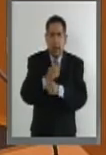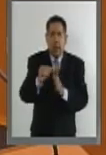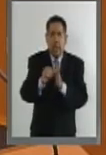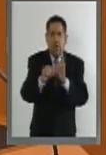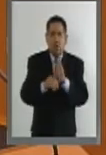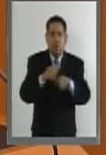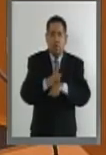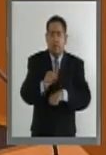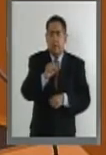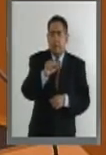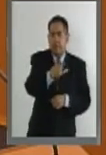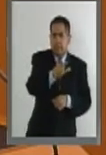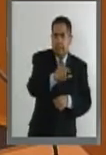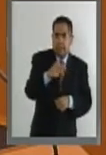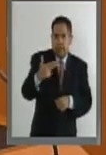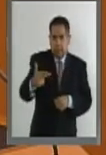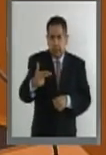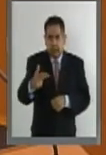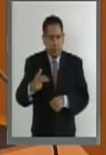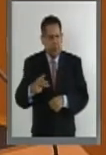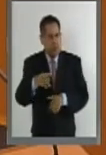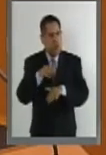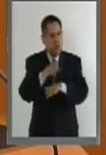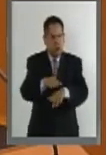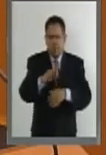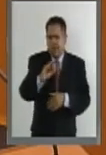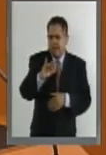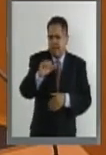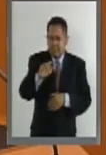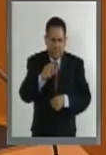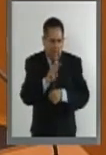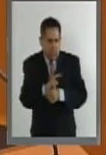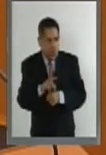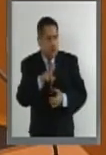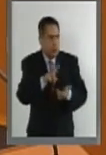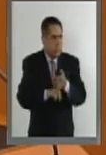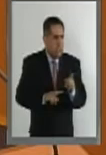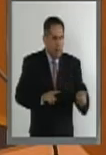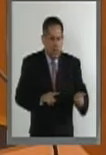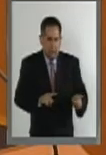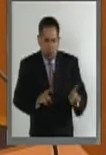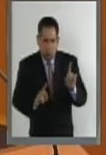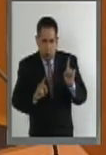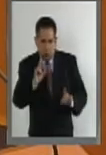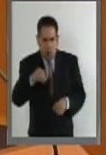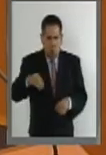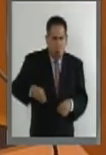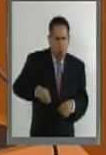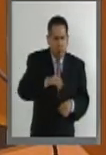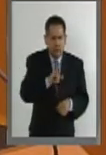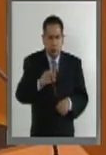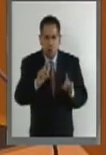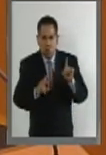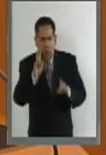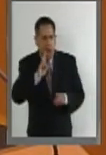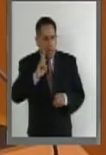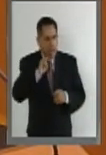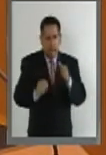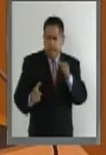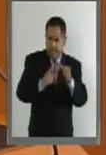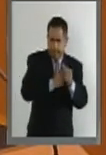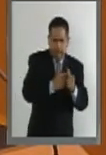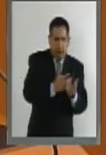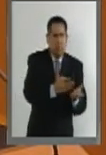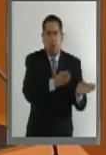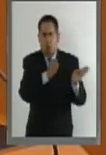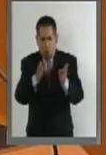17H del Código Fiscal de la Federación en materia de presunción de inocencia y garantía de audiencia en el